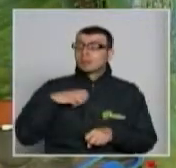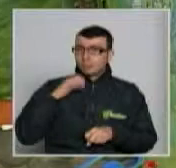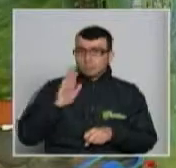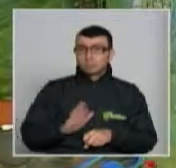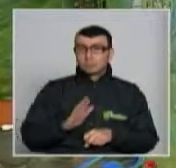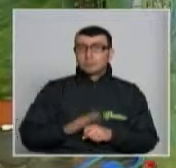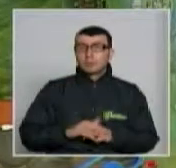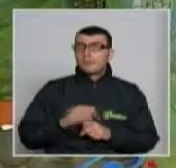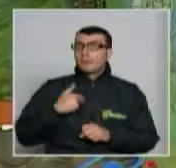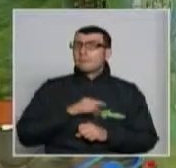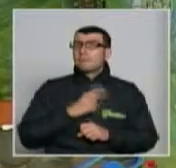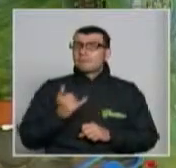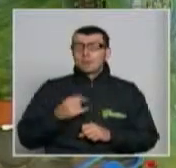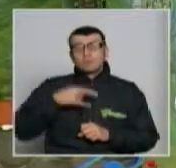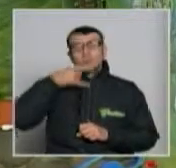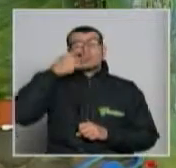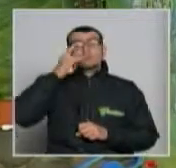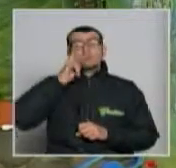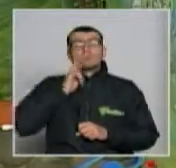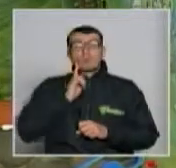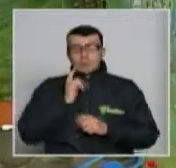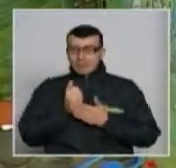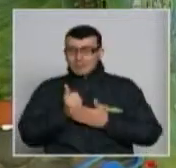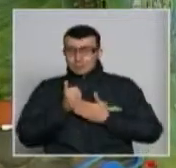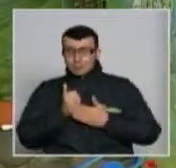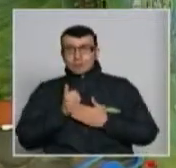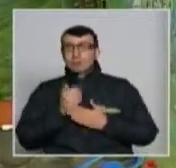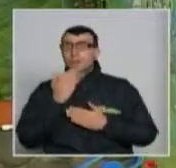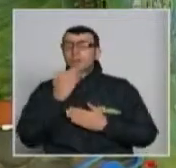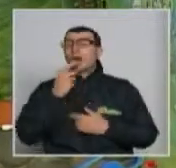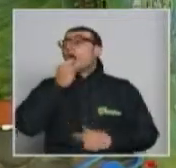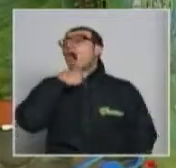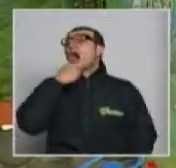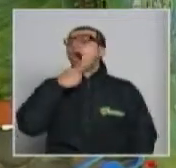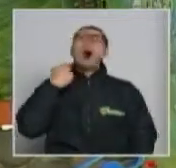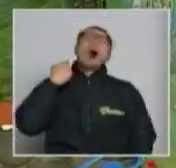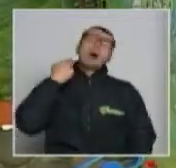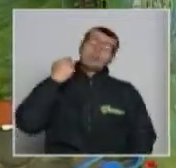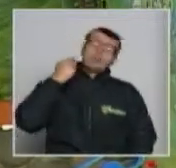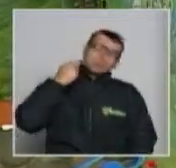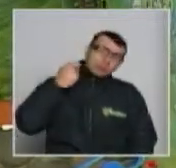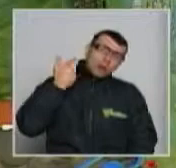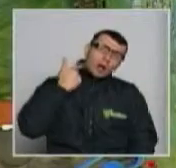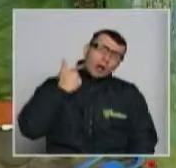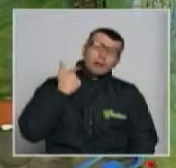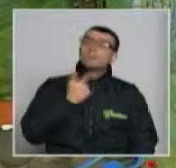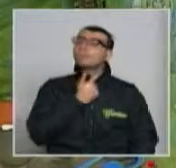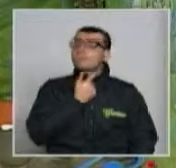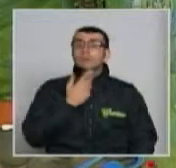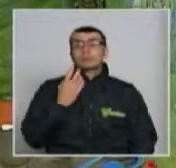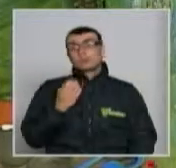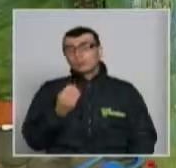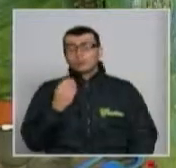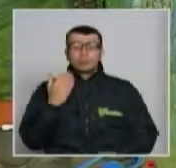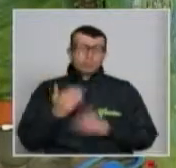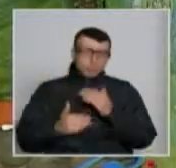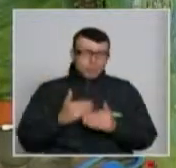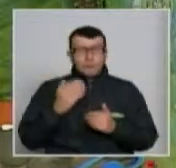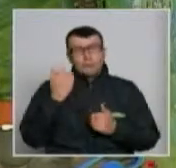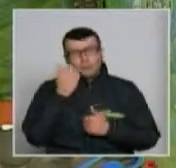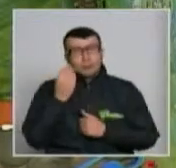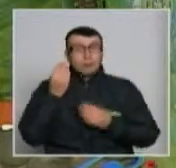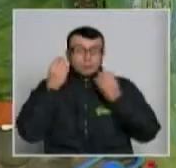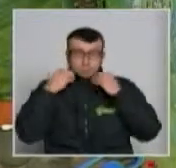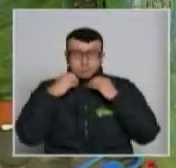en nuestras vías respiratorias, que son las que vemos cuando nos cepillamos y que también están expuestas a muchos procesos